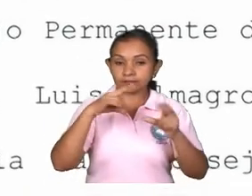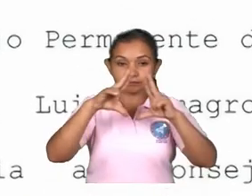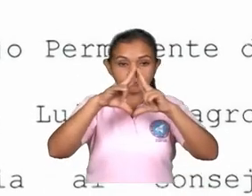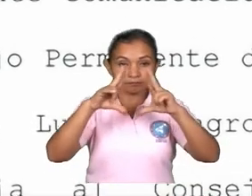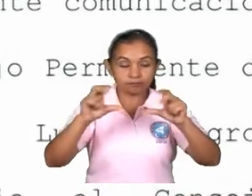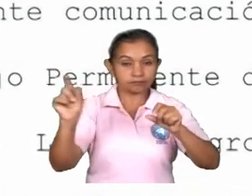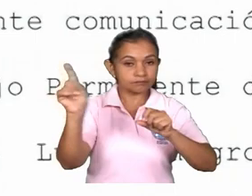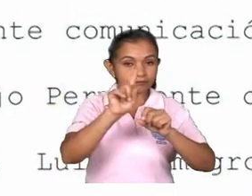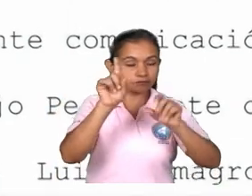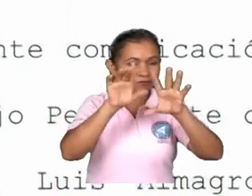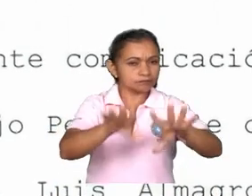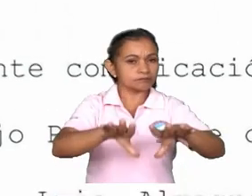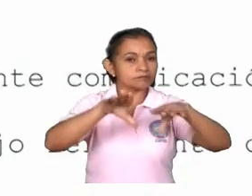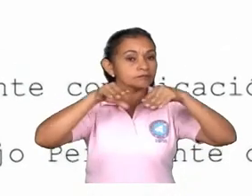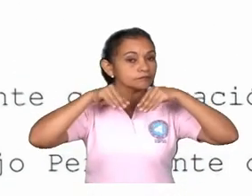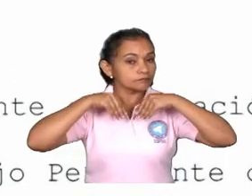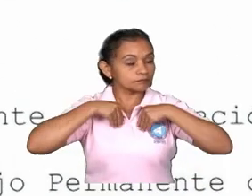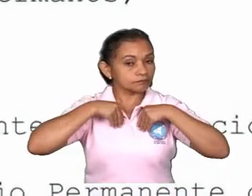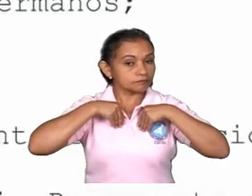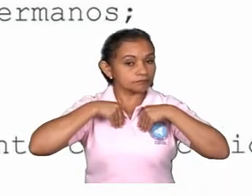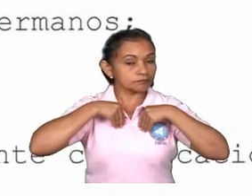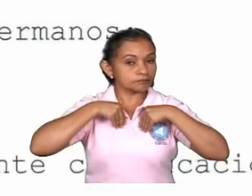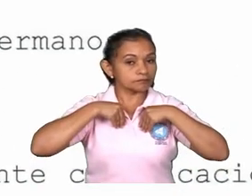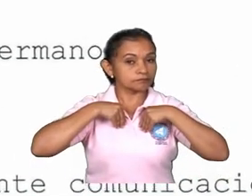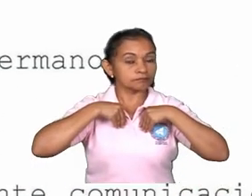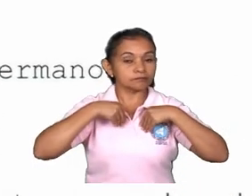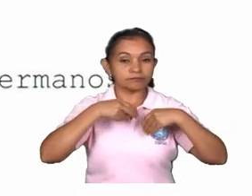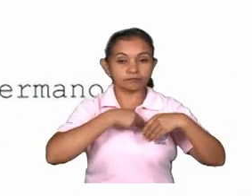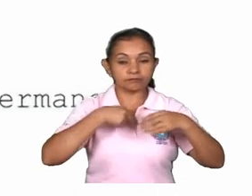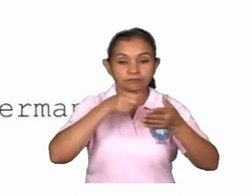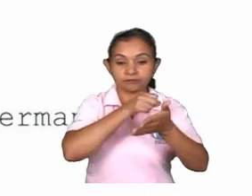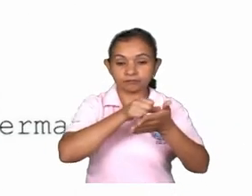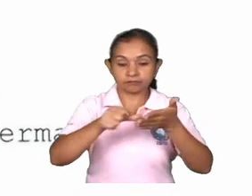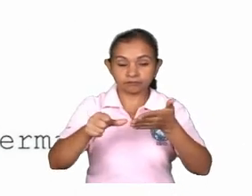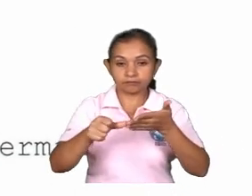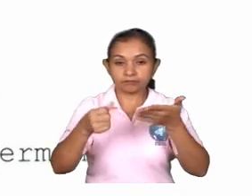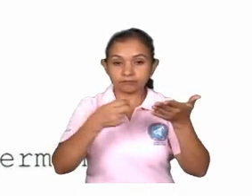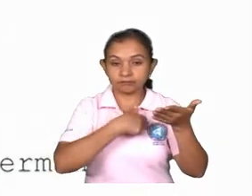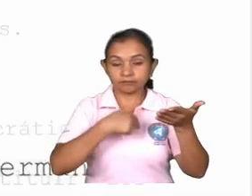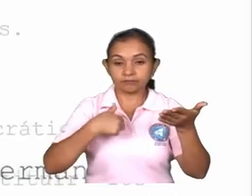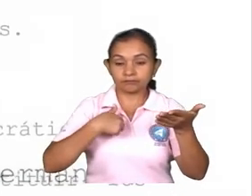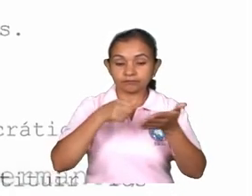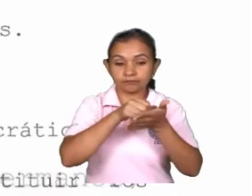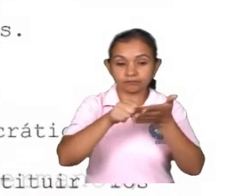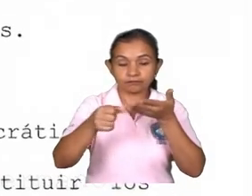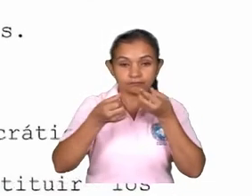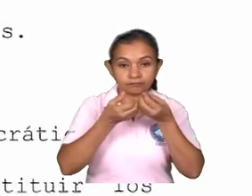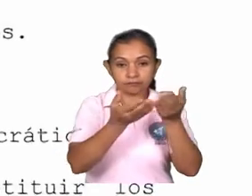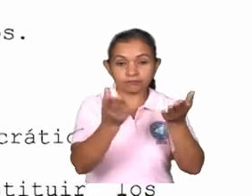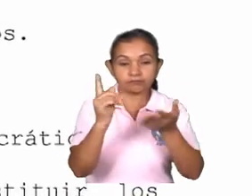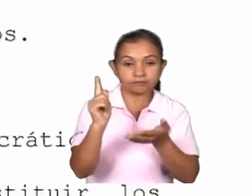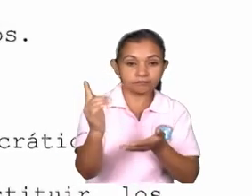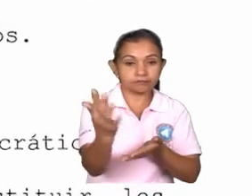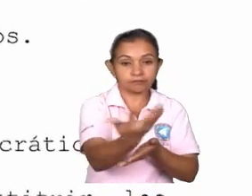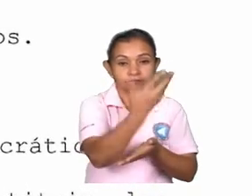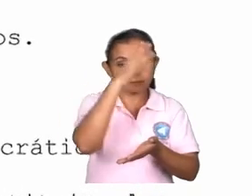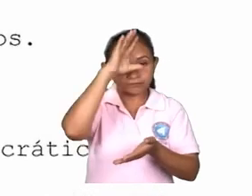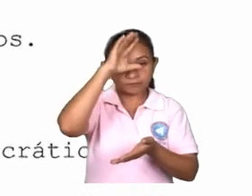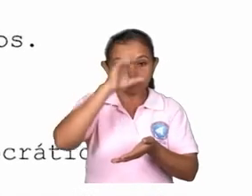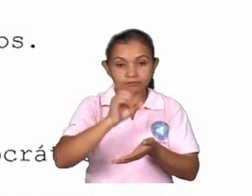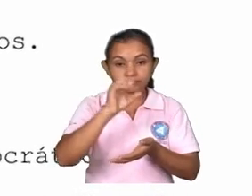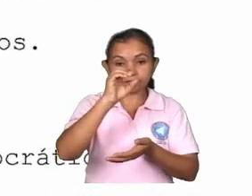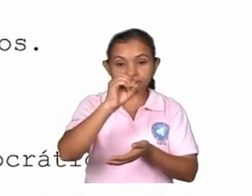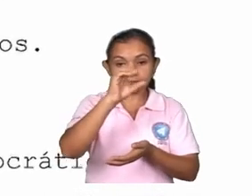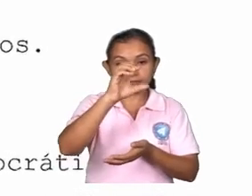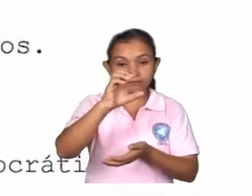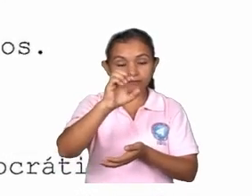su rechazo a dichas acciones injerencistas a través de una carta, la cual ha sido circulada a todos los embajadores presentes en la Organización